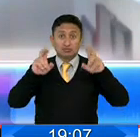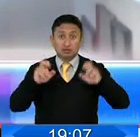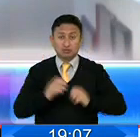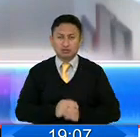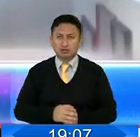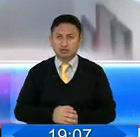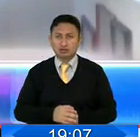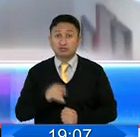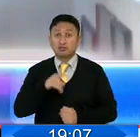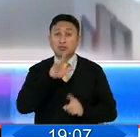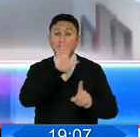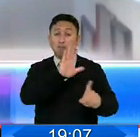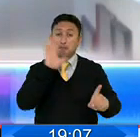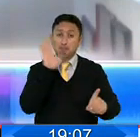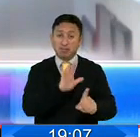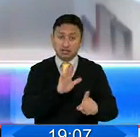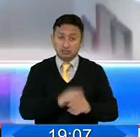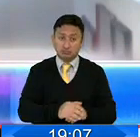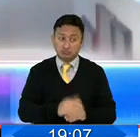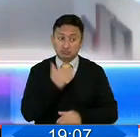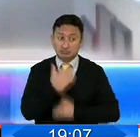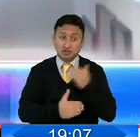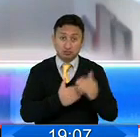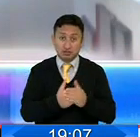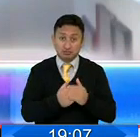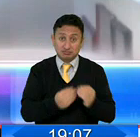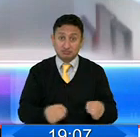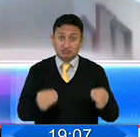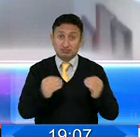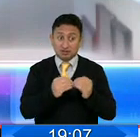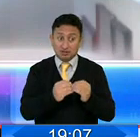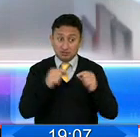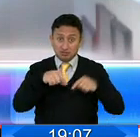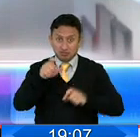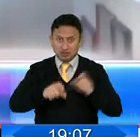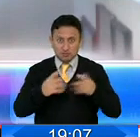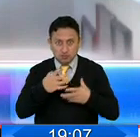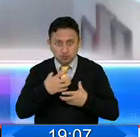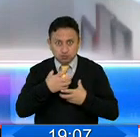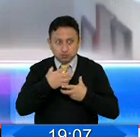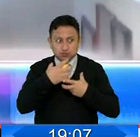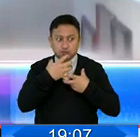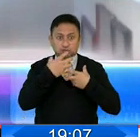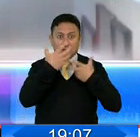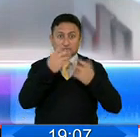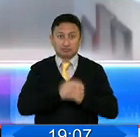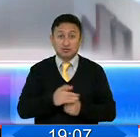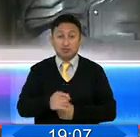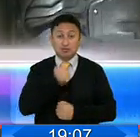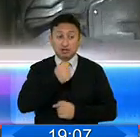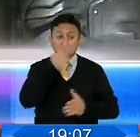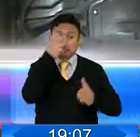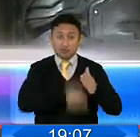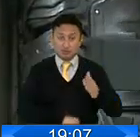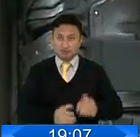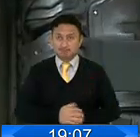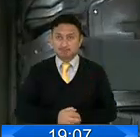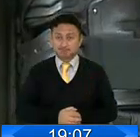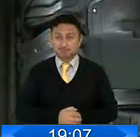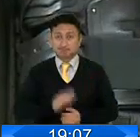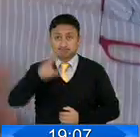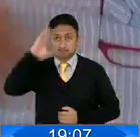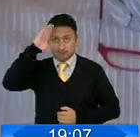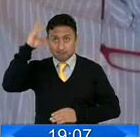una amenaza que finalmente puede provocar, como muchas veces provoca, la autocensura del periodista. Así como la